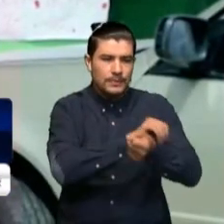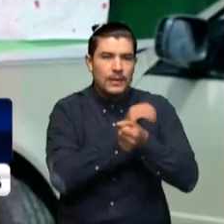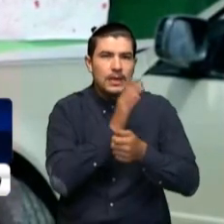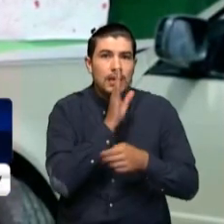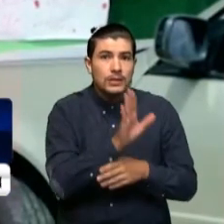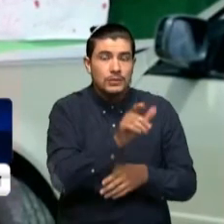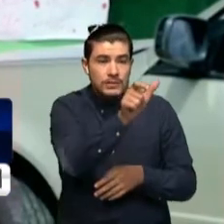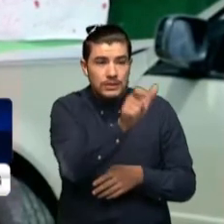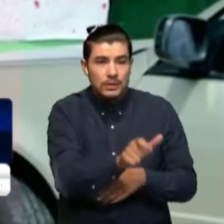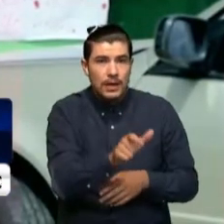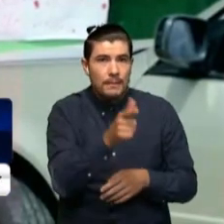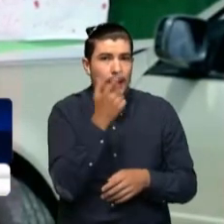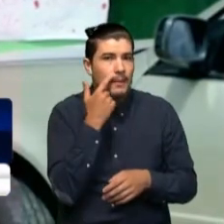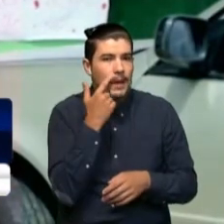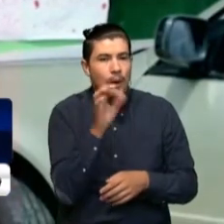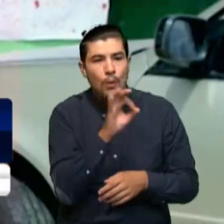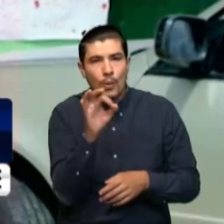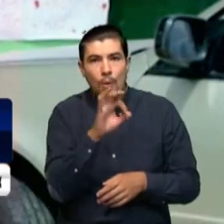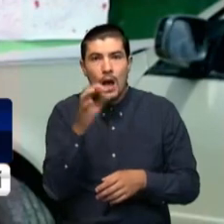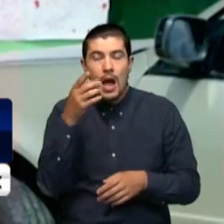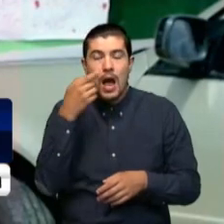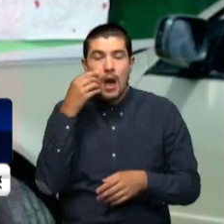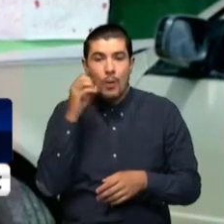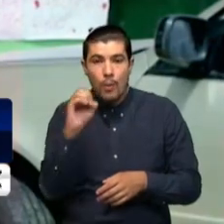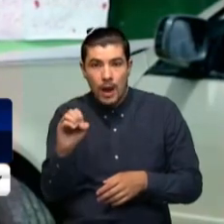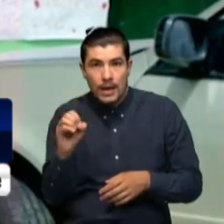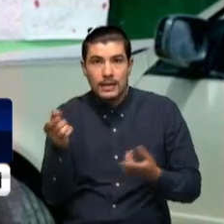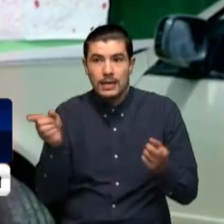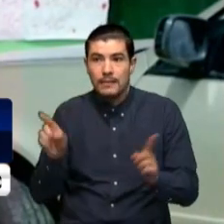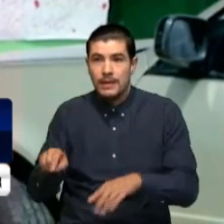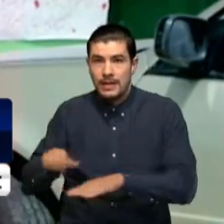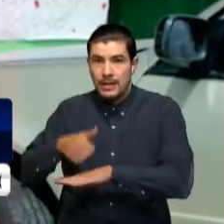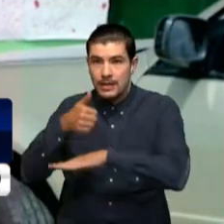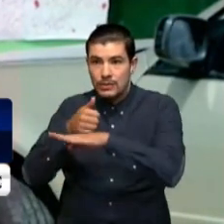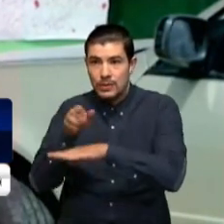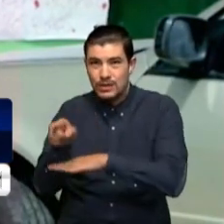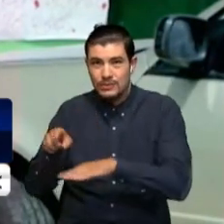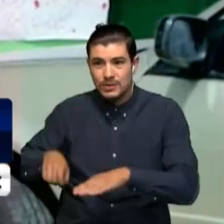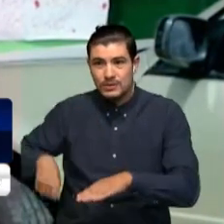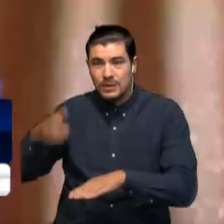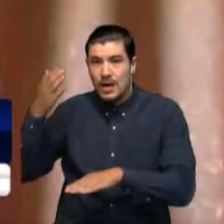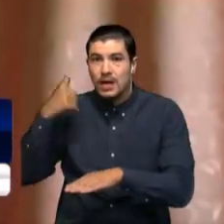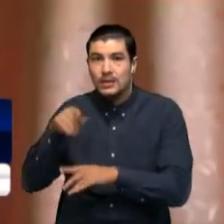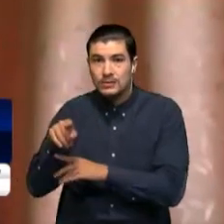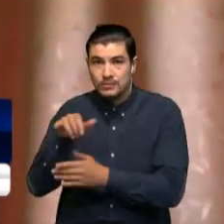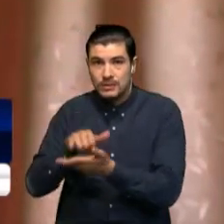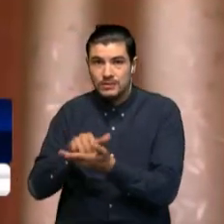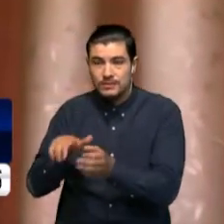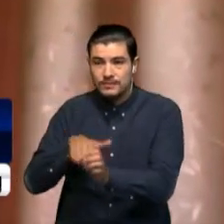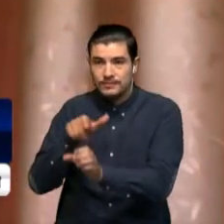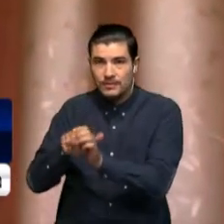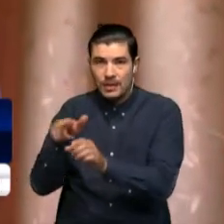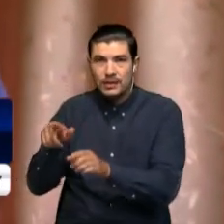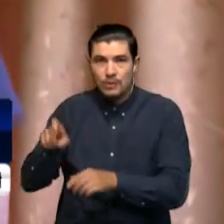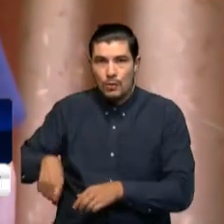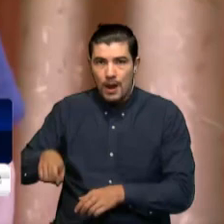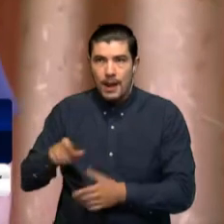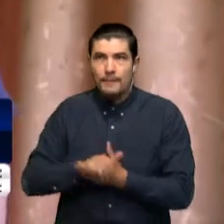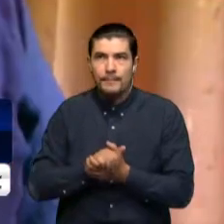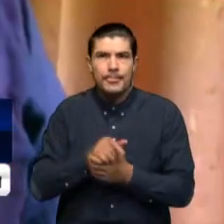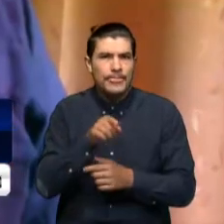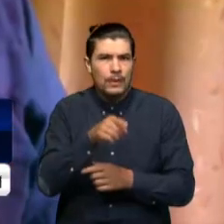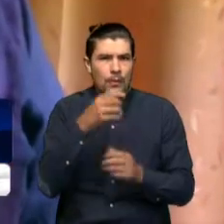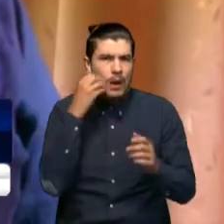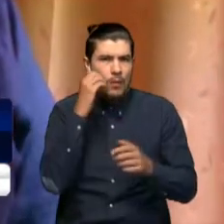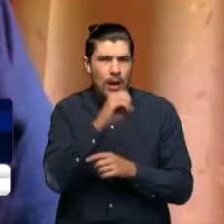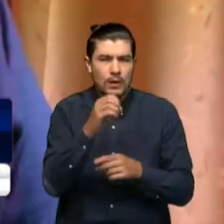papá o el abuelo de Cristo José y también la rectora en donde estudiaba el menor. Don Cristo Contreras, abuelo de